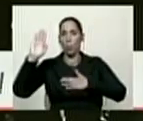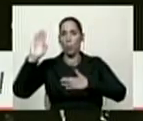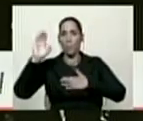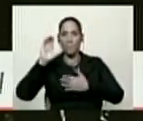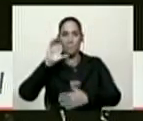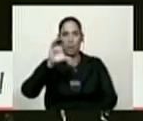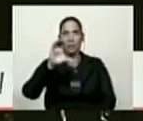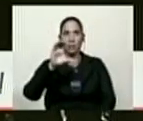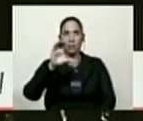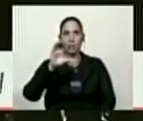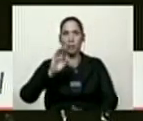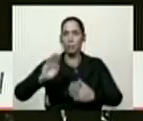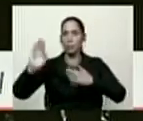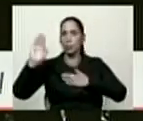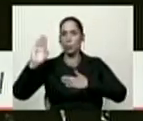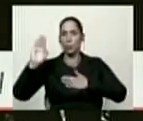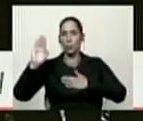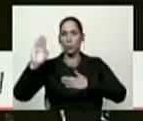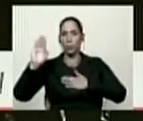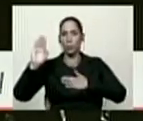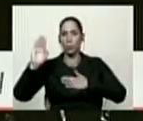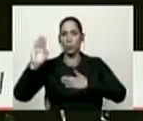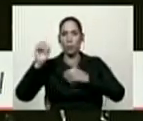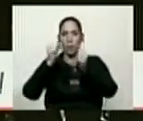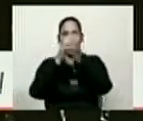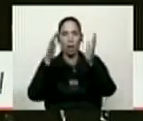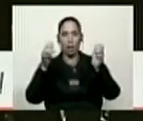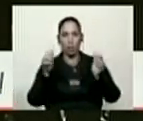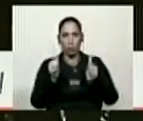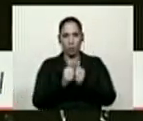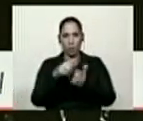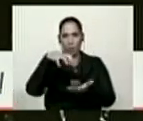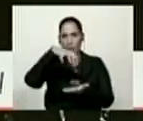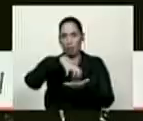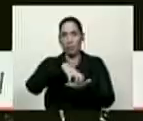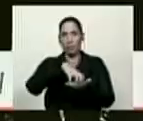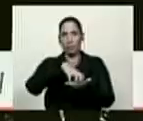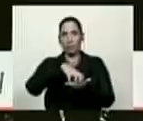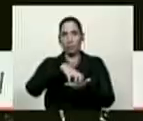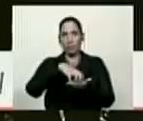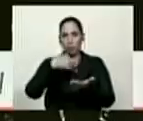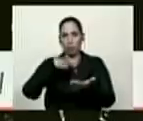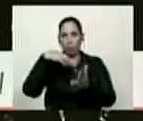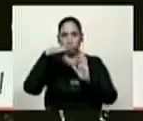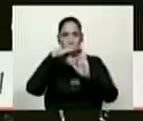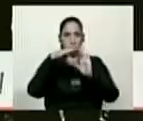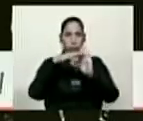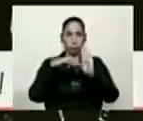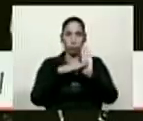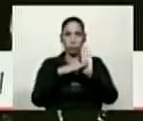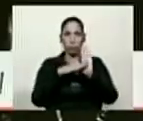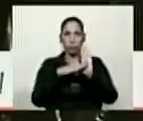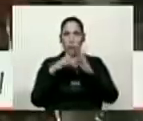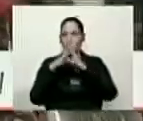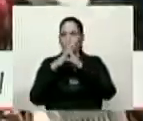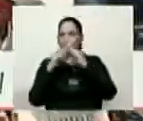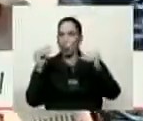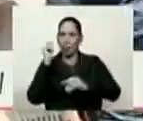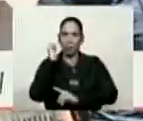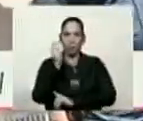patria, juro por Anzuategui, que cumpliré todas las